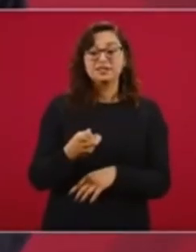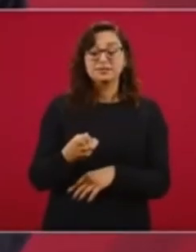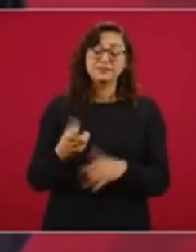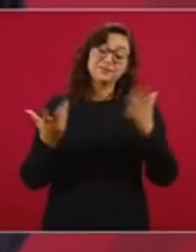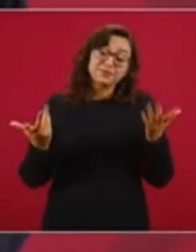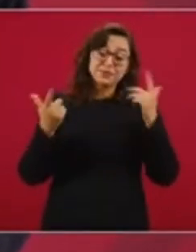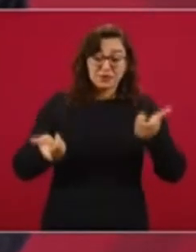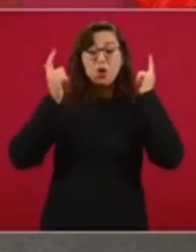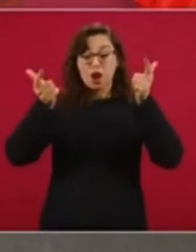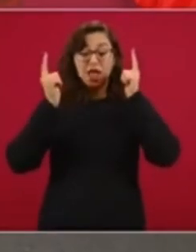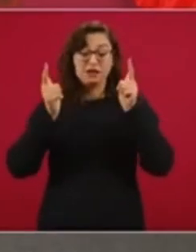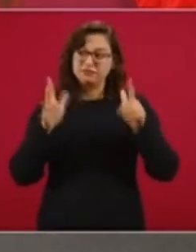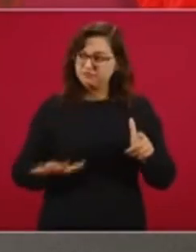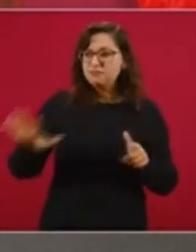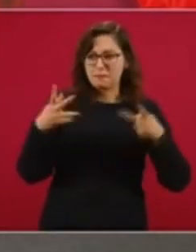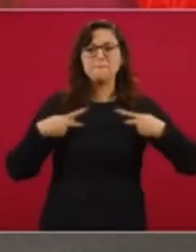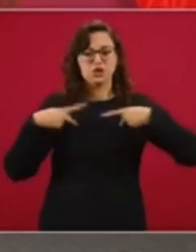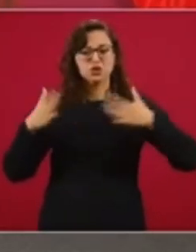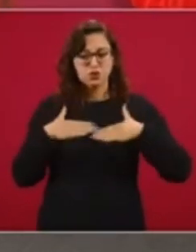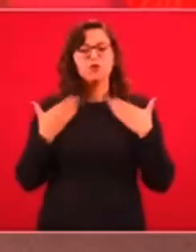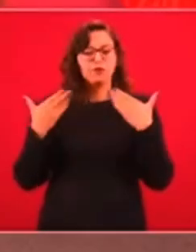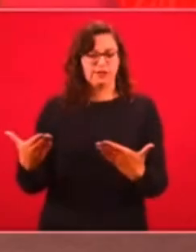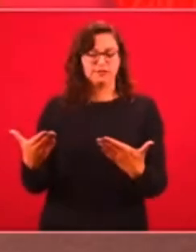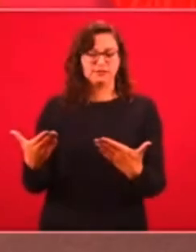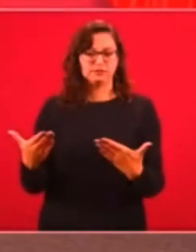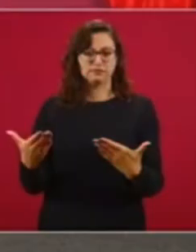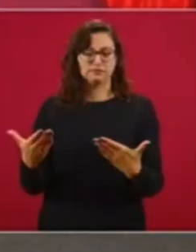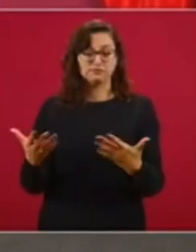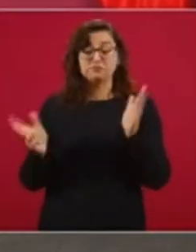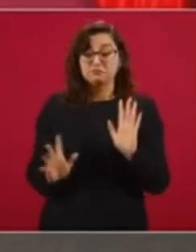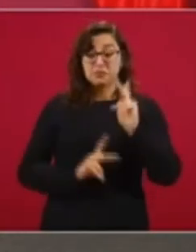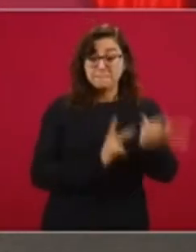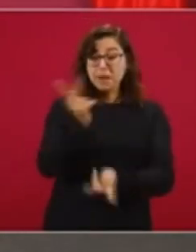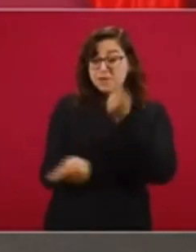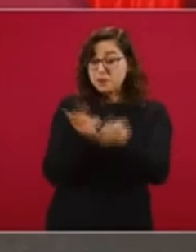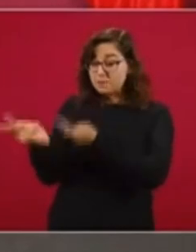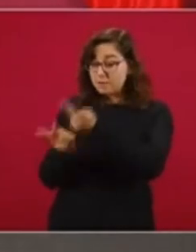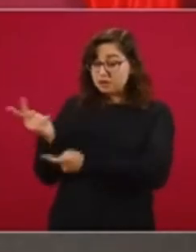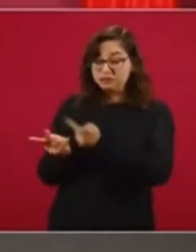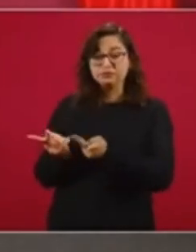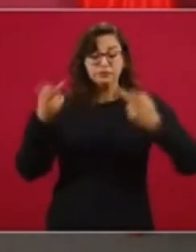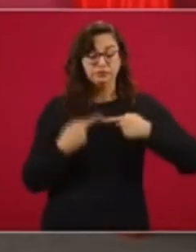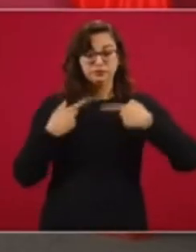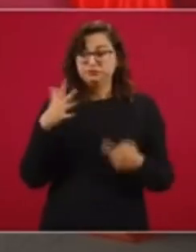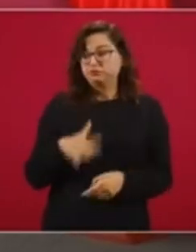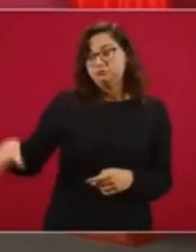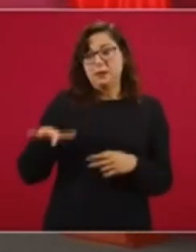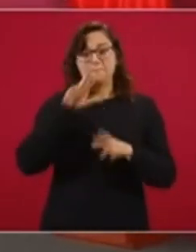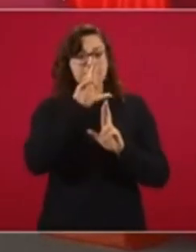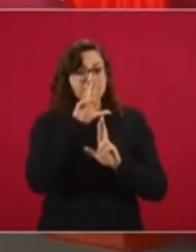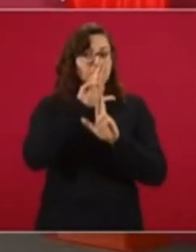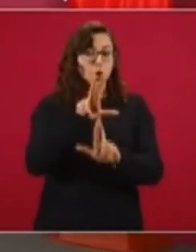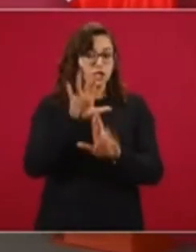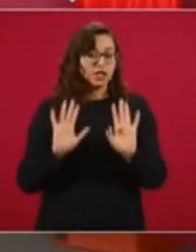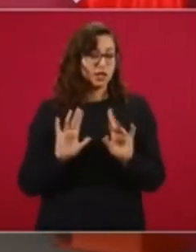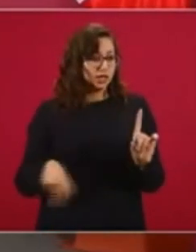y se le tenga también confianza a la gente. Si se hace una encuesta, la gente dice, esta